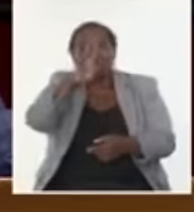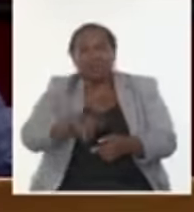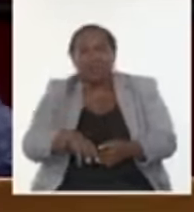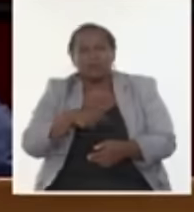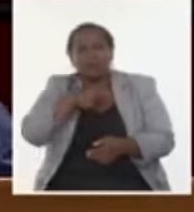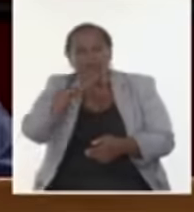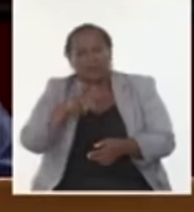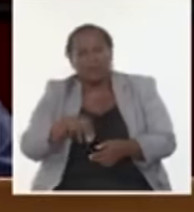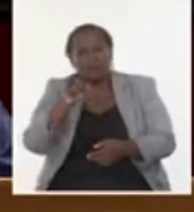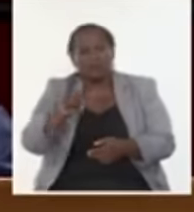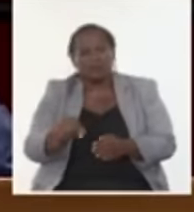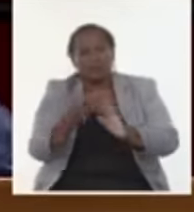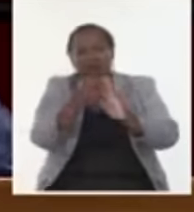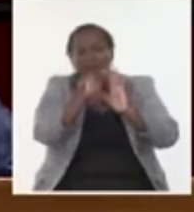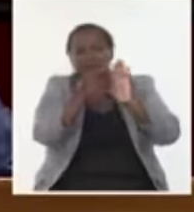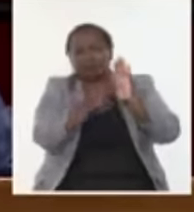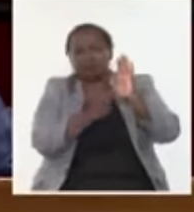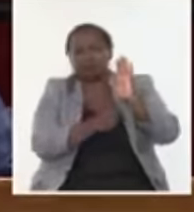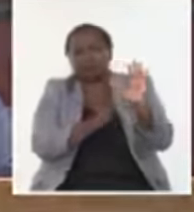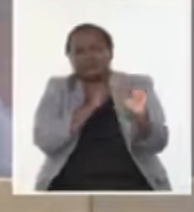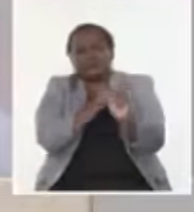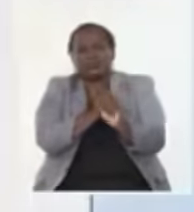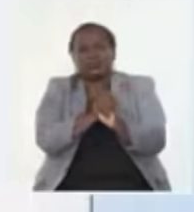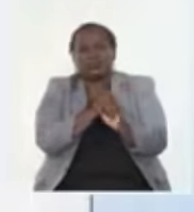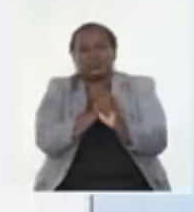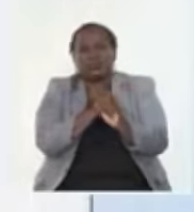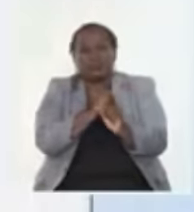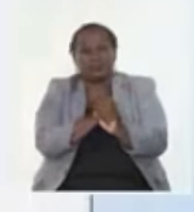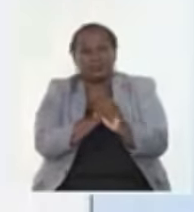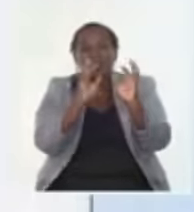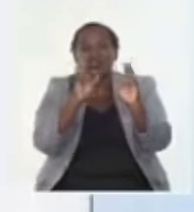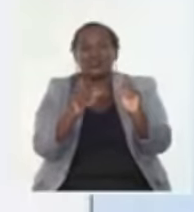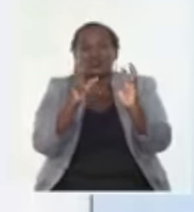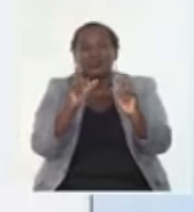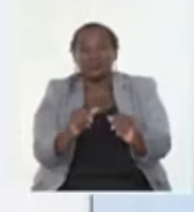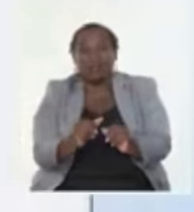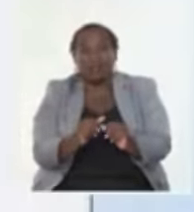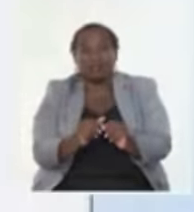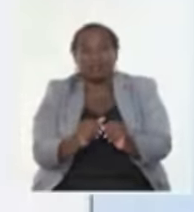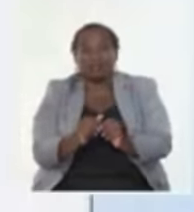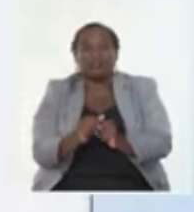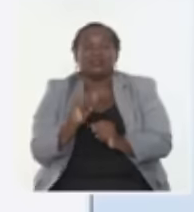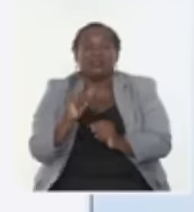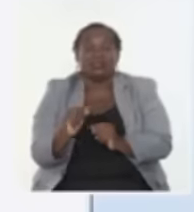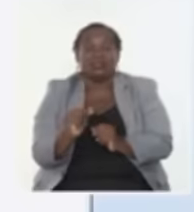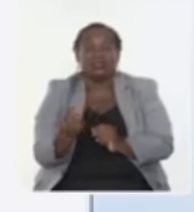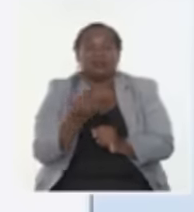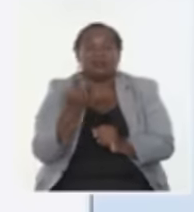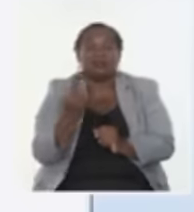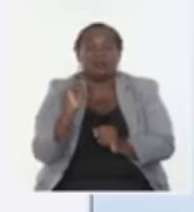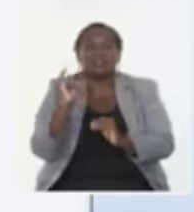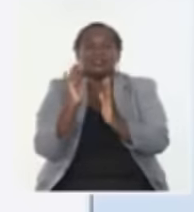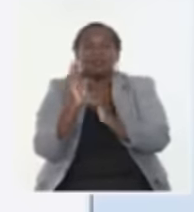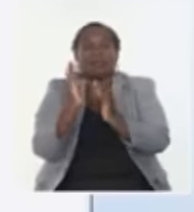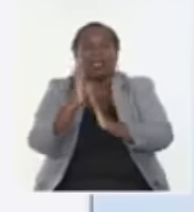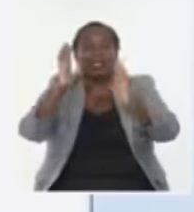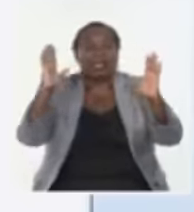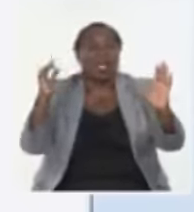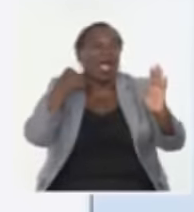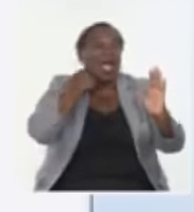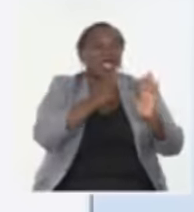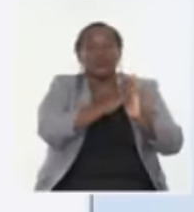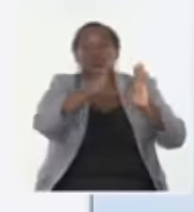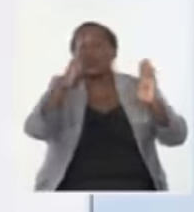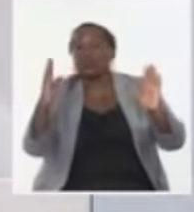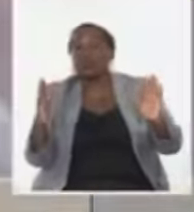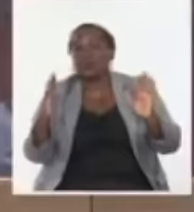principales aspectos trabajados y los resultados alcanzados en el primer semestre de este año. Lo